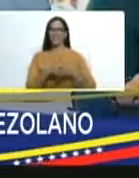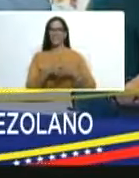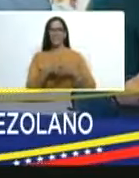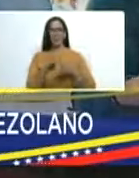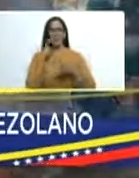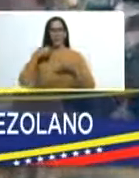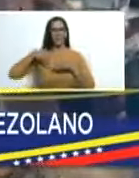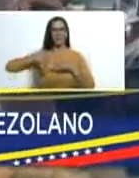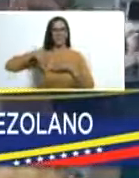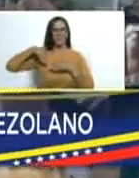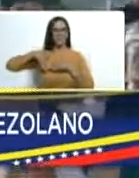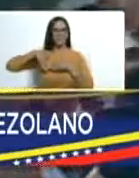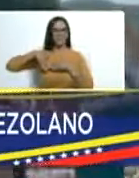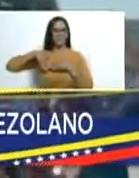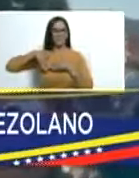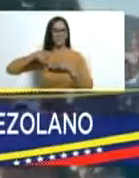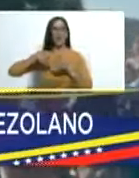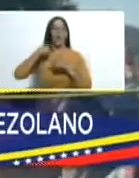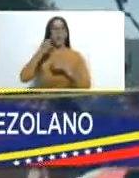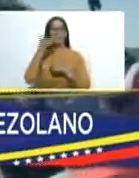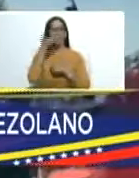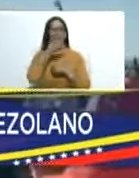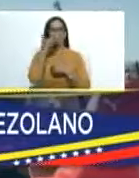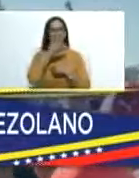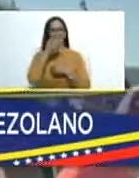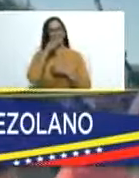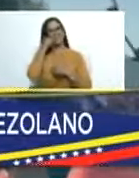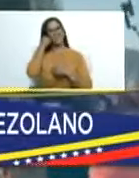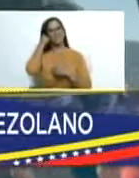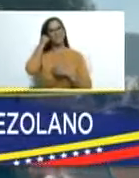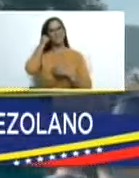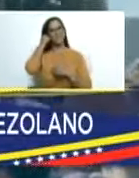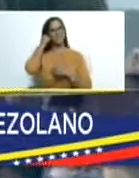bolsillo. Otra carta.